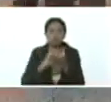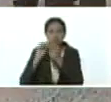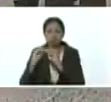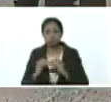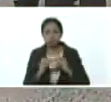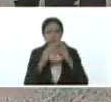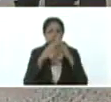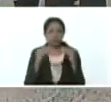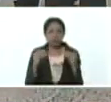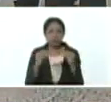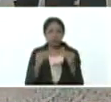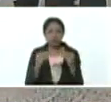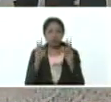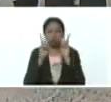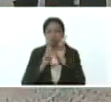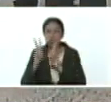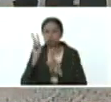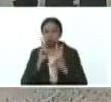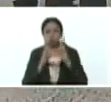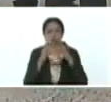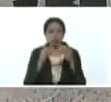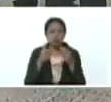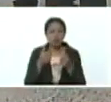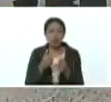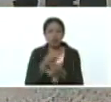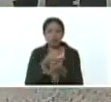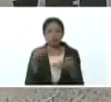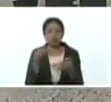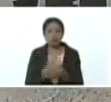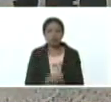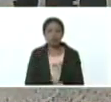todo. Sanear todo al pelo, pues.